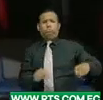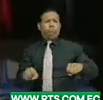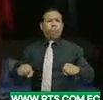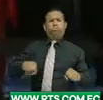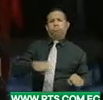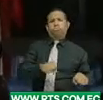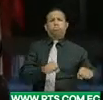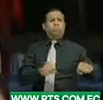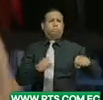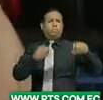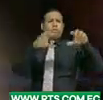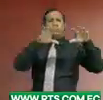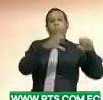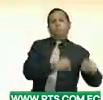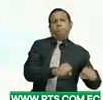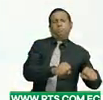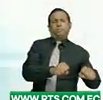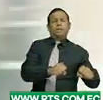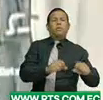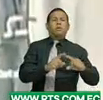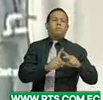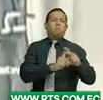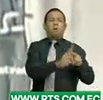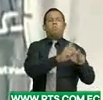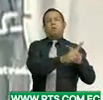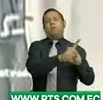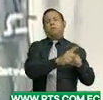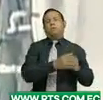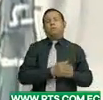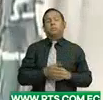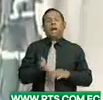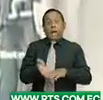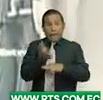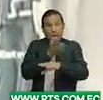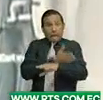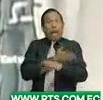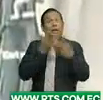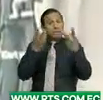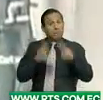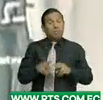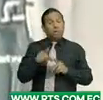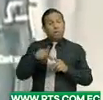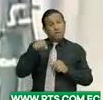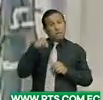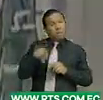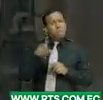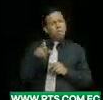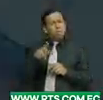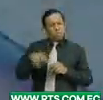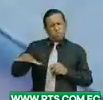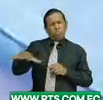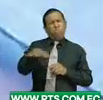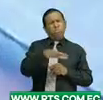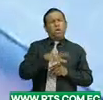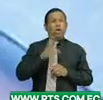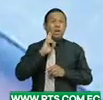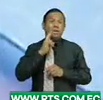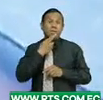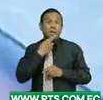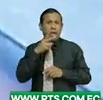los delincuentes se dieron a la fuga. Días antes, se registraron otros robos en locales de